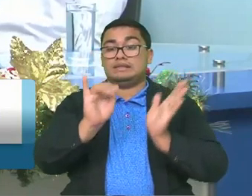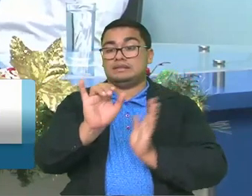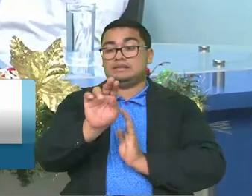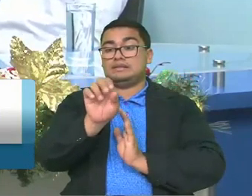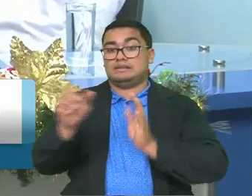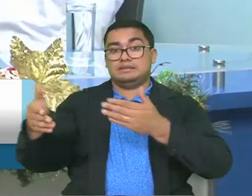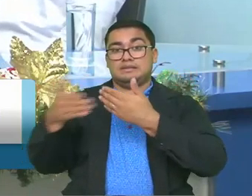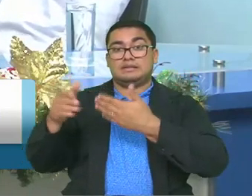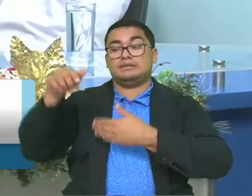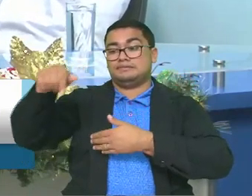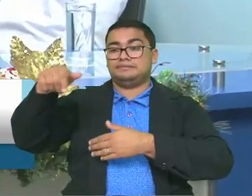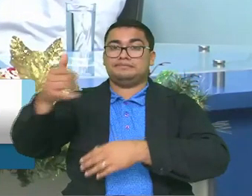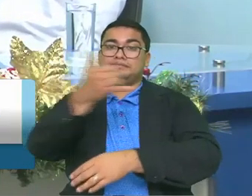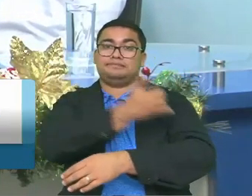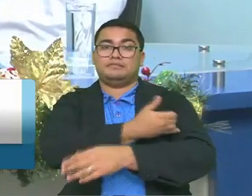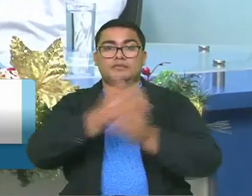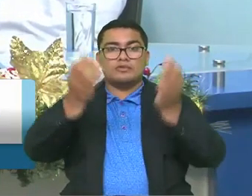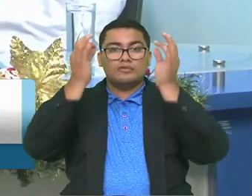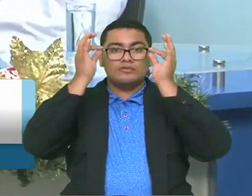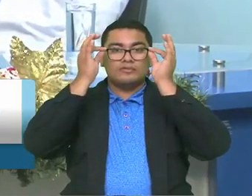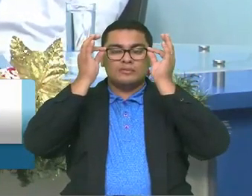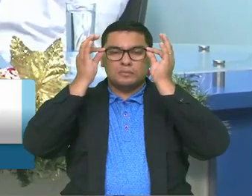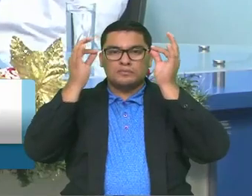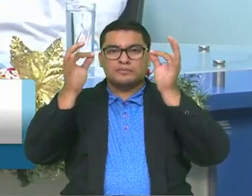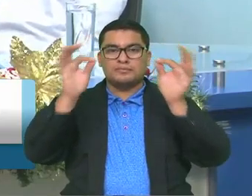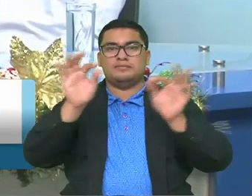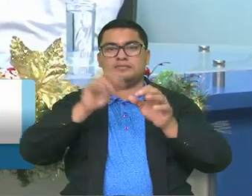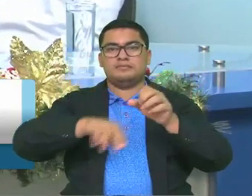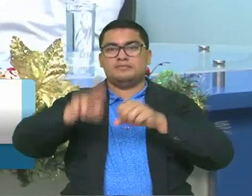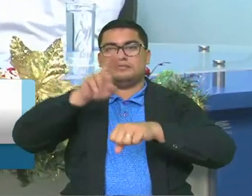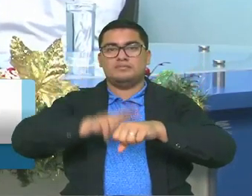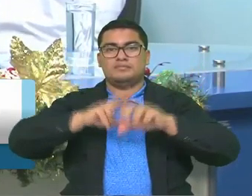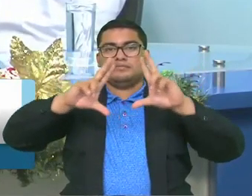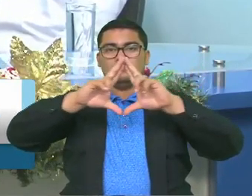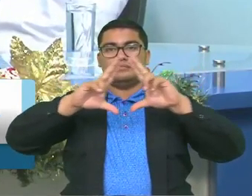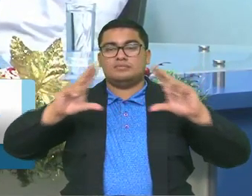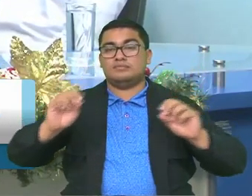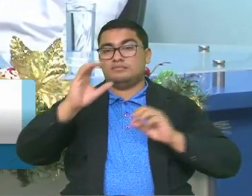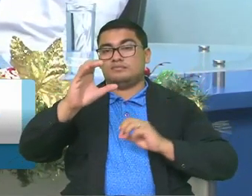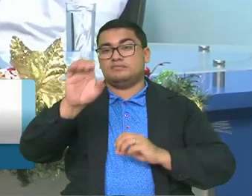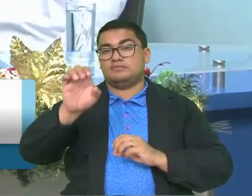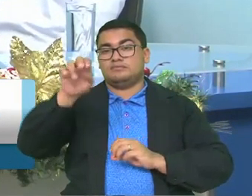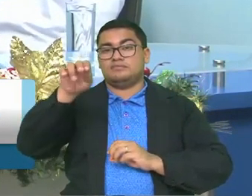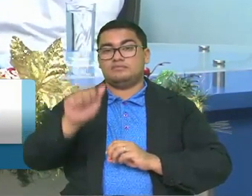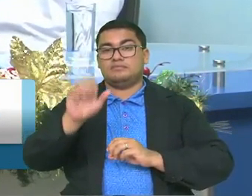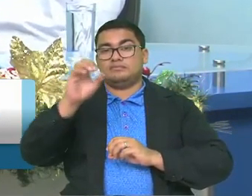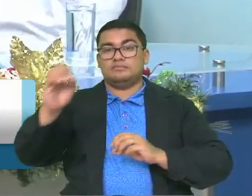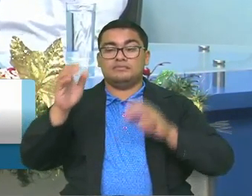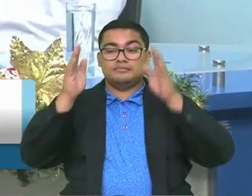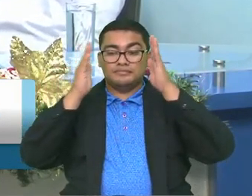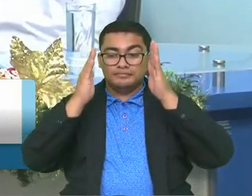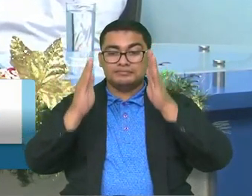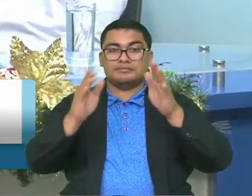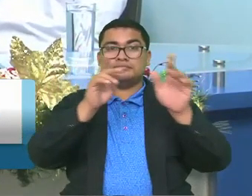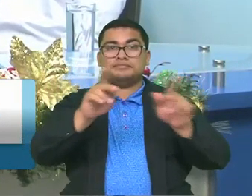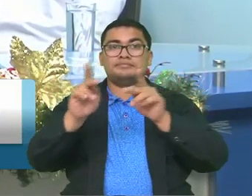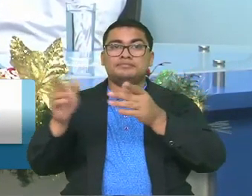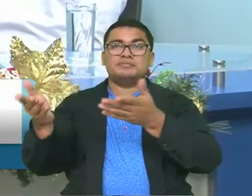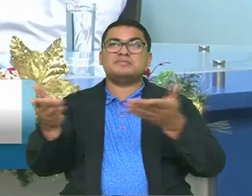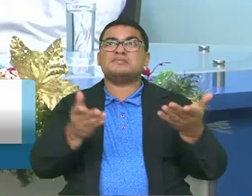doctor Merlin Rivas, quien es oftalmólogo del Centro Nacional de Oftalmología, ubicado en las inmediaciones